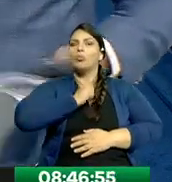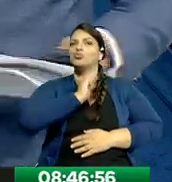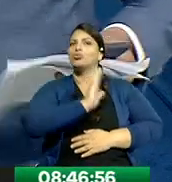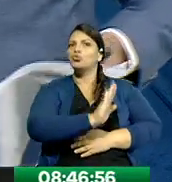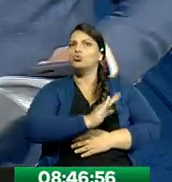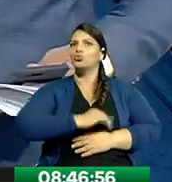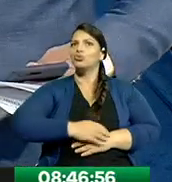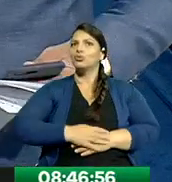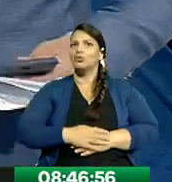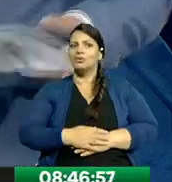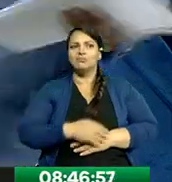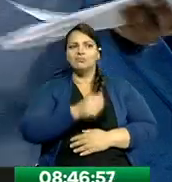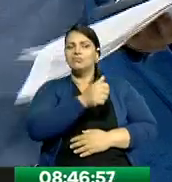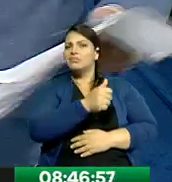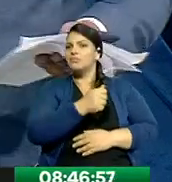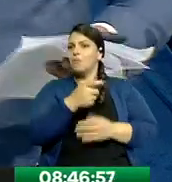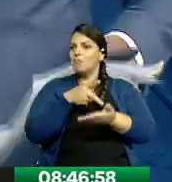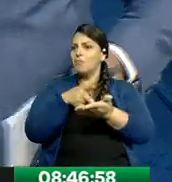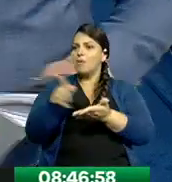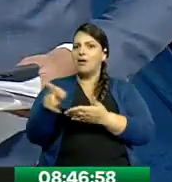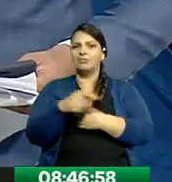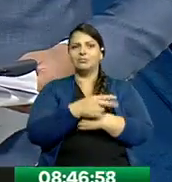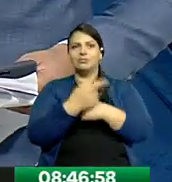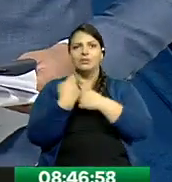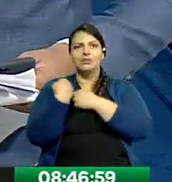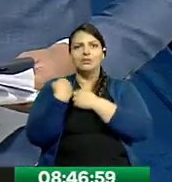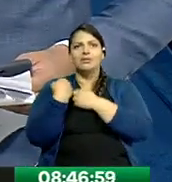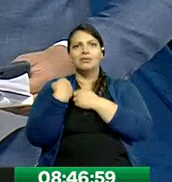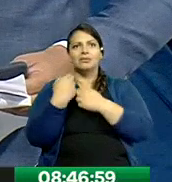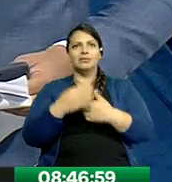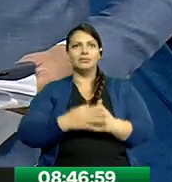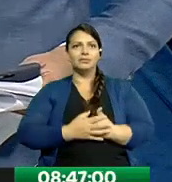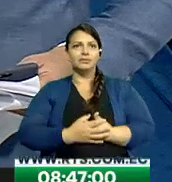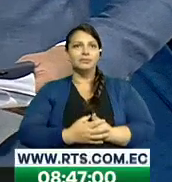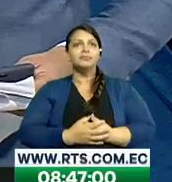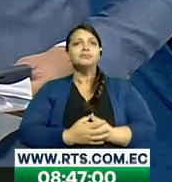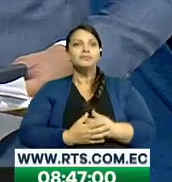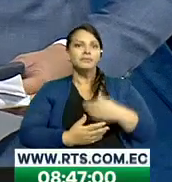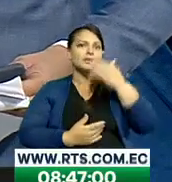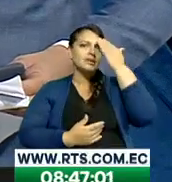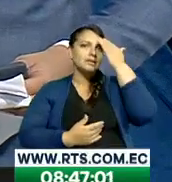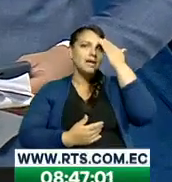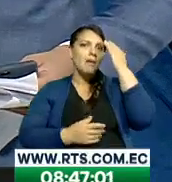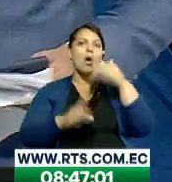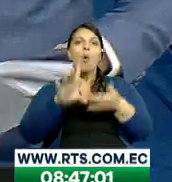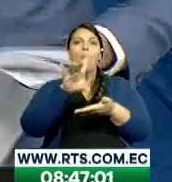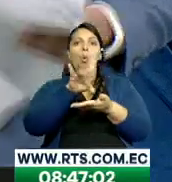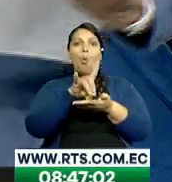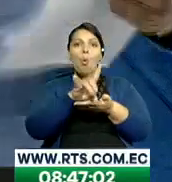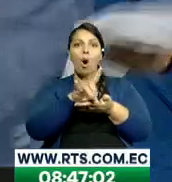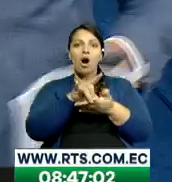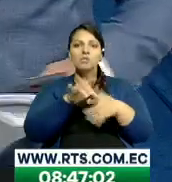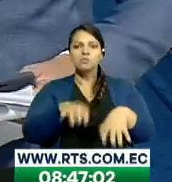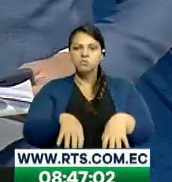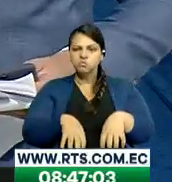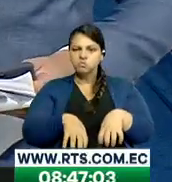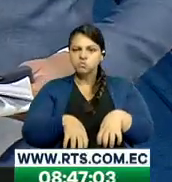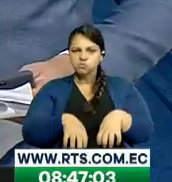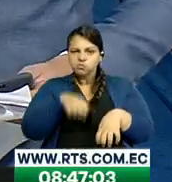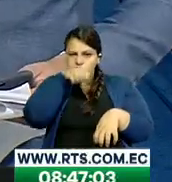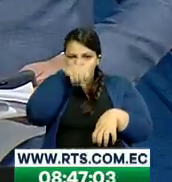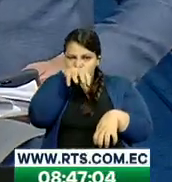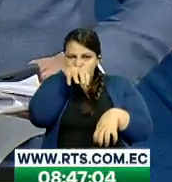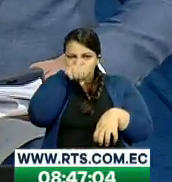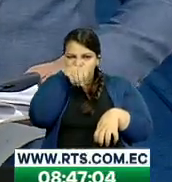que tiene problemas, pues tiene un problema, indudablemente, dicen que es... se enoja con facilidad y todo